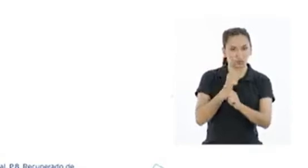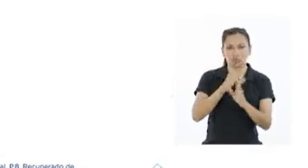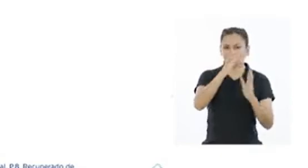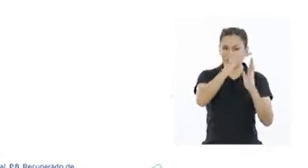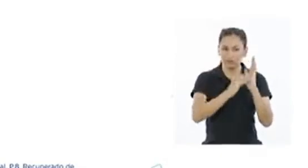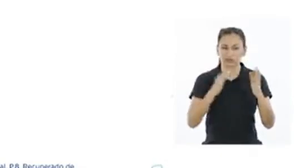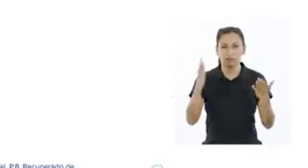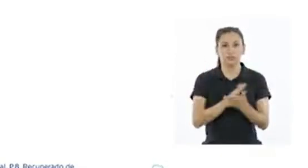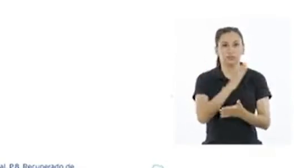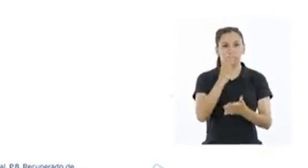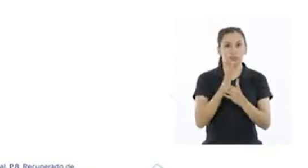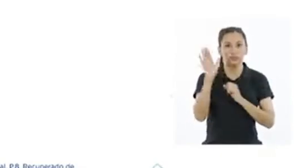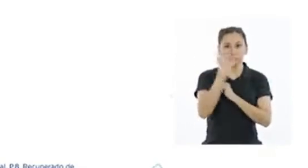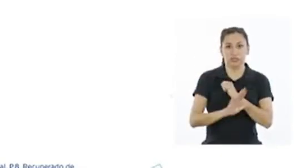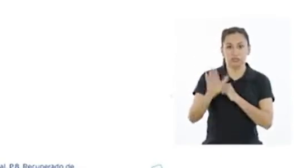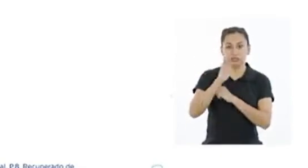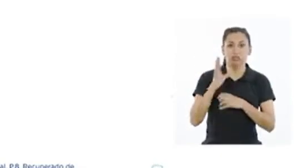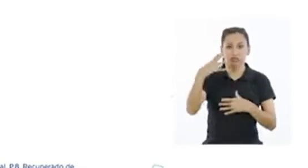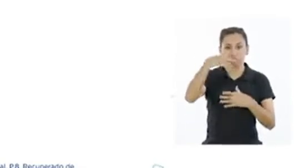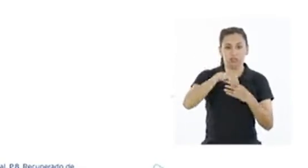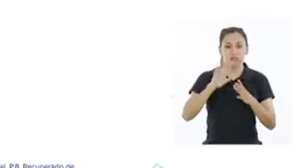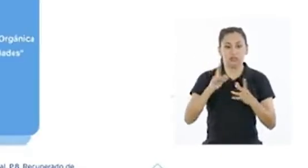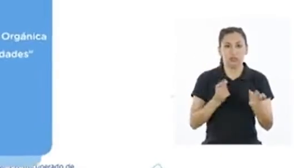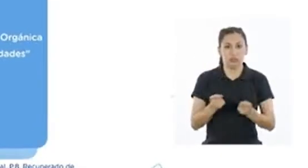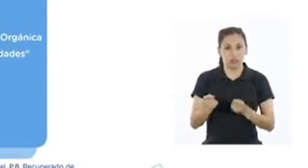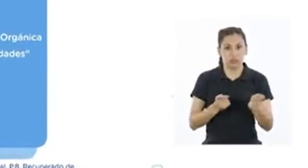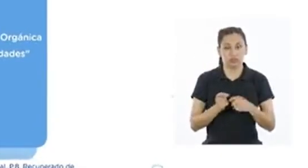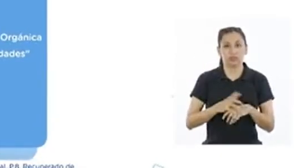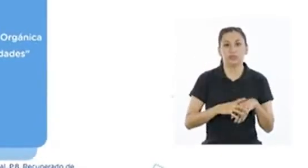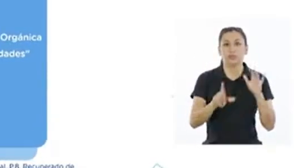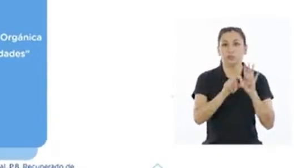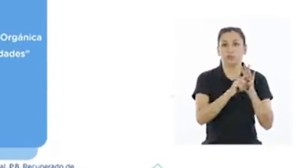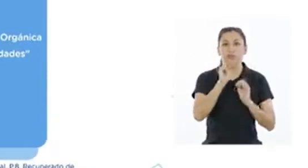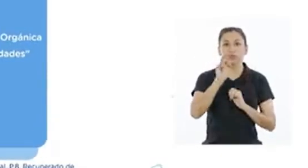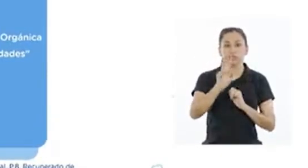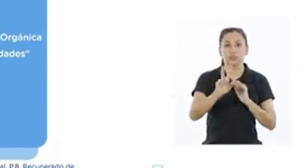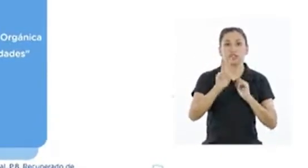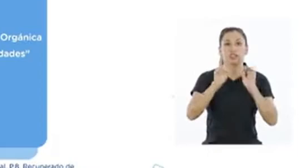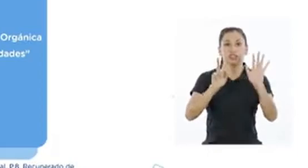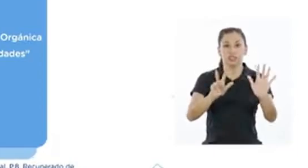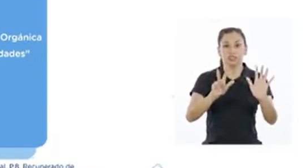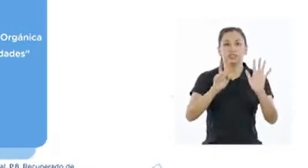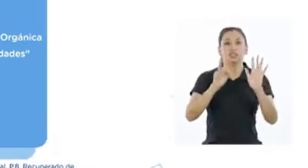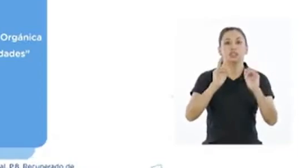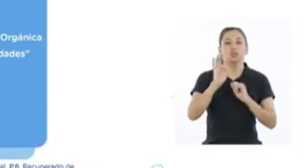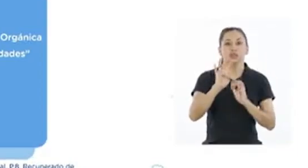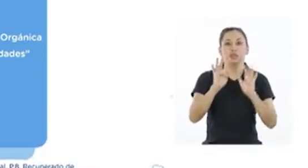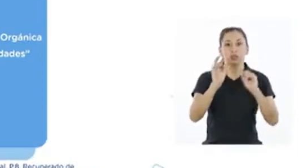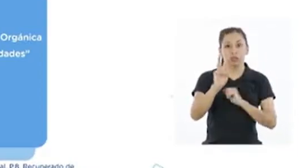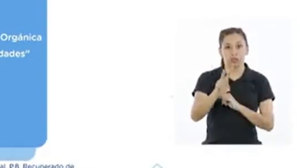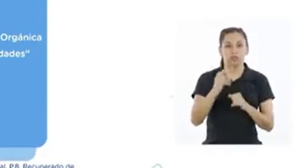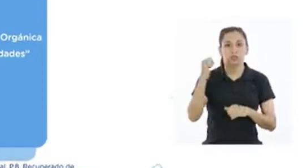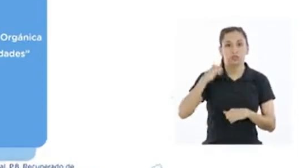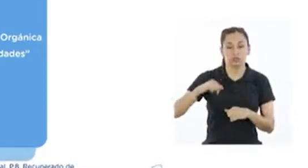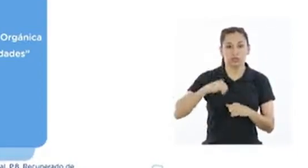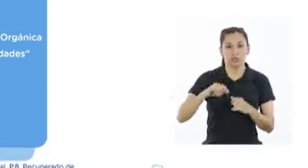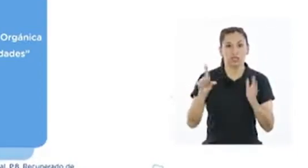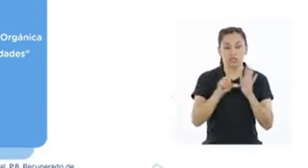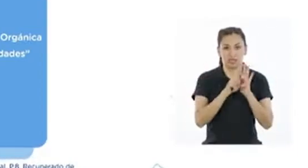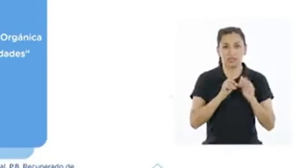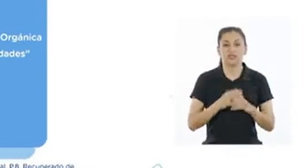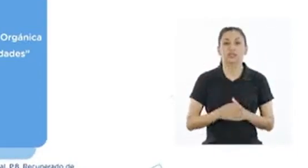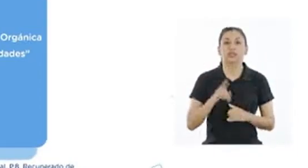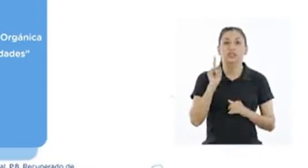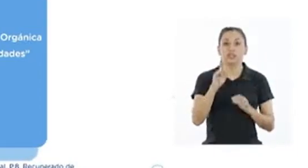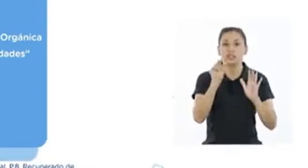de seguridad ciudadana dentro de su jurisdicción. Ley 27.972, Ley Orgánica de